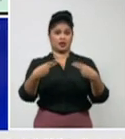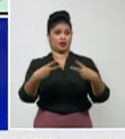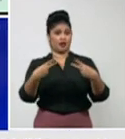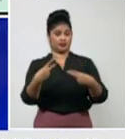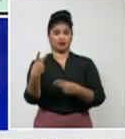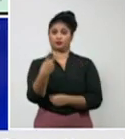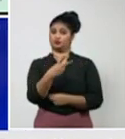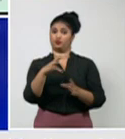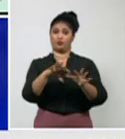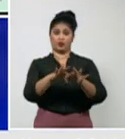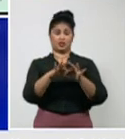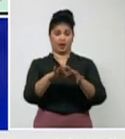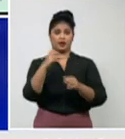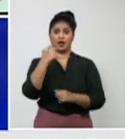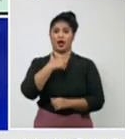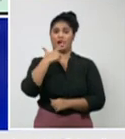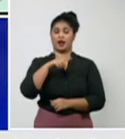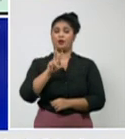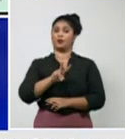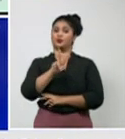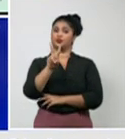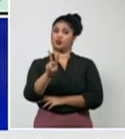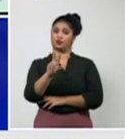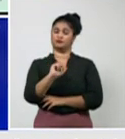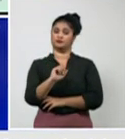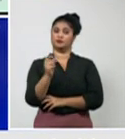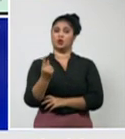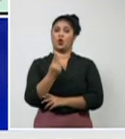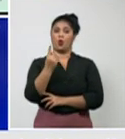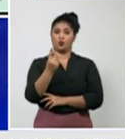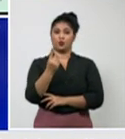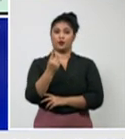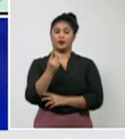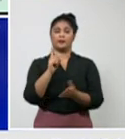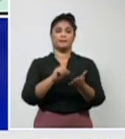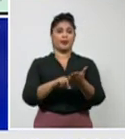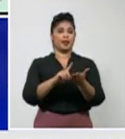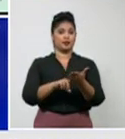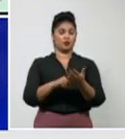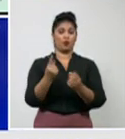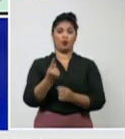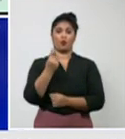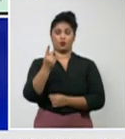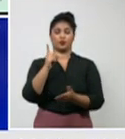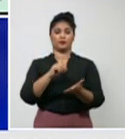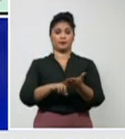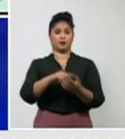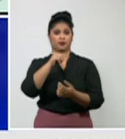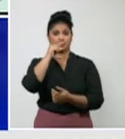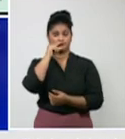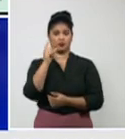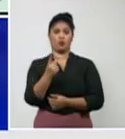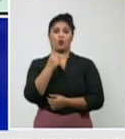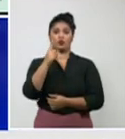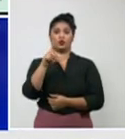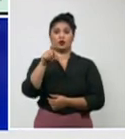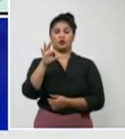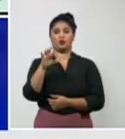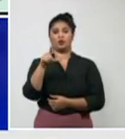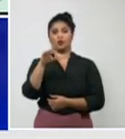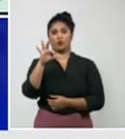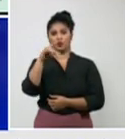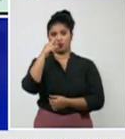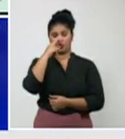Los Arabos 2 y 1 de Perico, 1 de Pedro Betancur, 1 de Colón, 1 de Jovellanos y 1